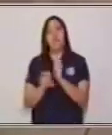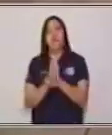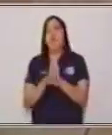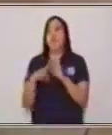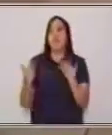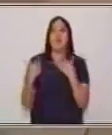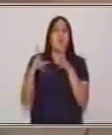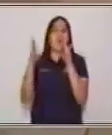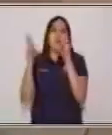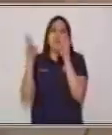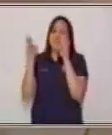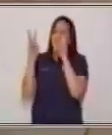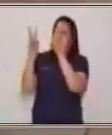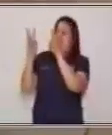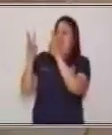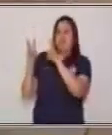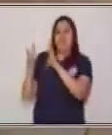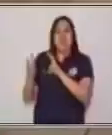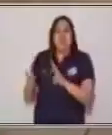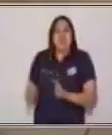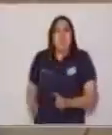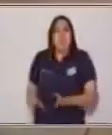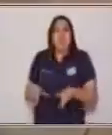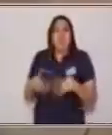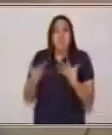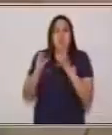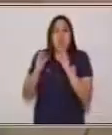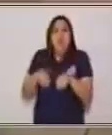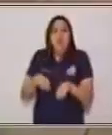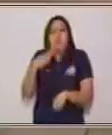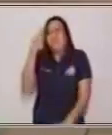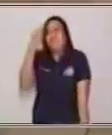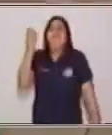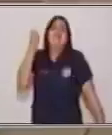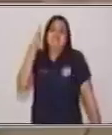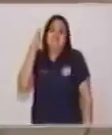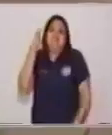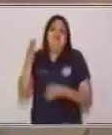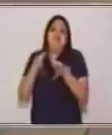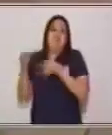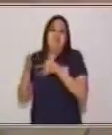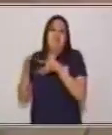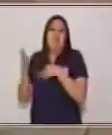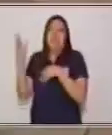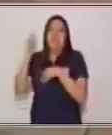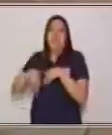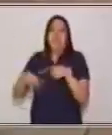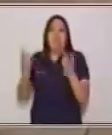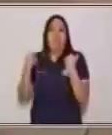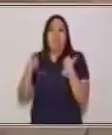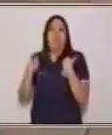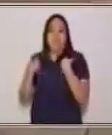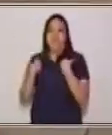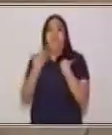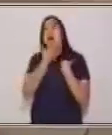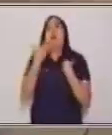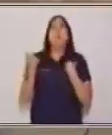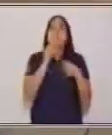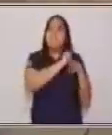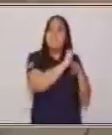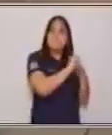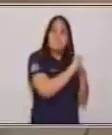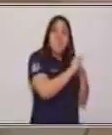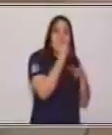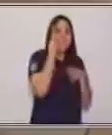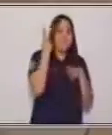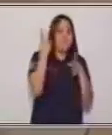acá cómo usted va a comprender perfectamente lo que yo le estoy explicando a través de la práctica. La gramática es la práctica de la comunicación y